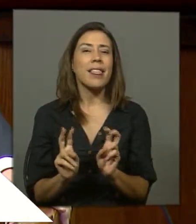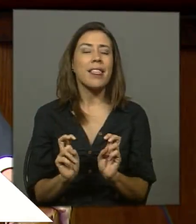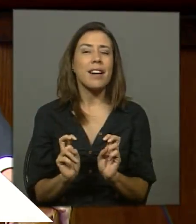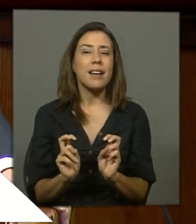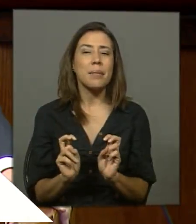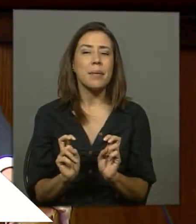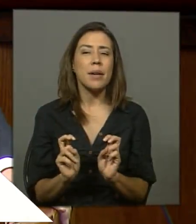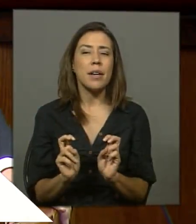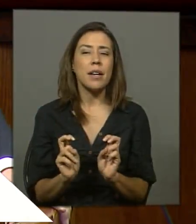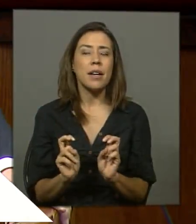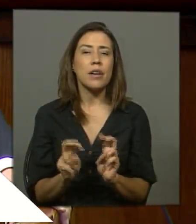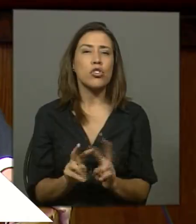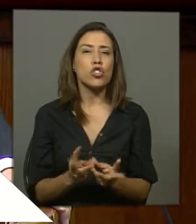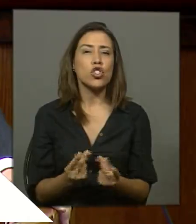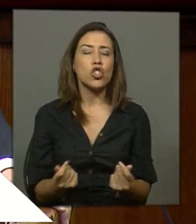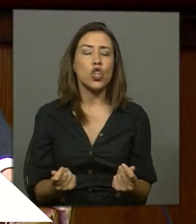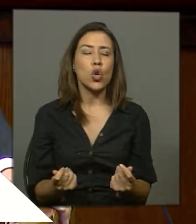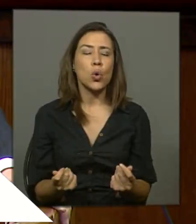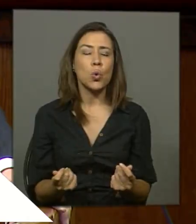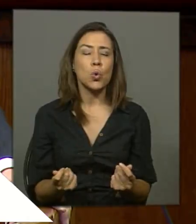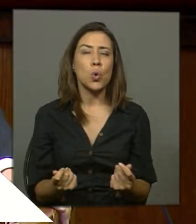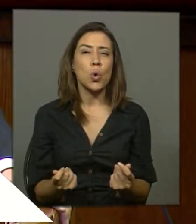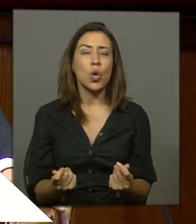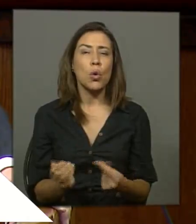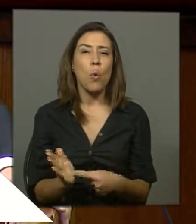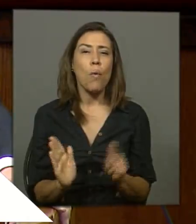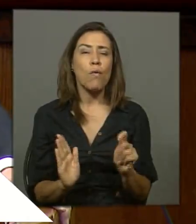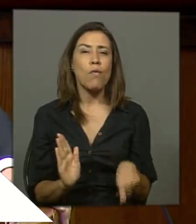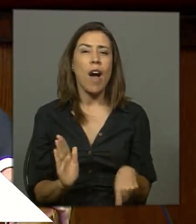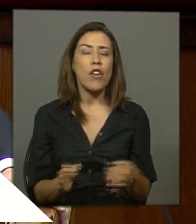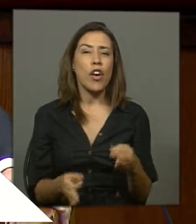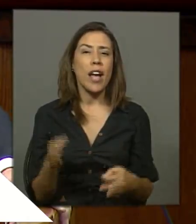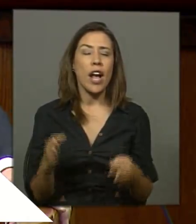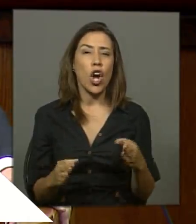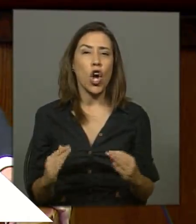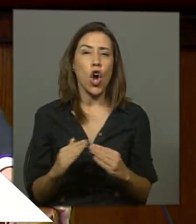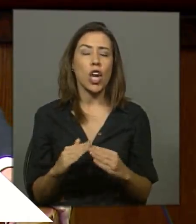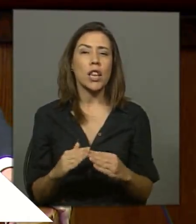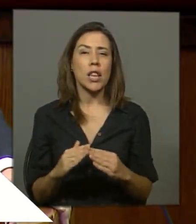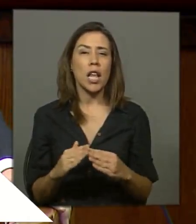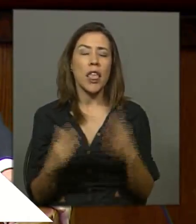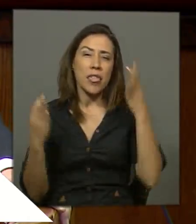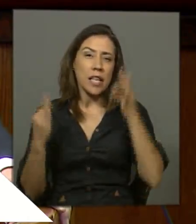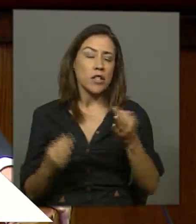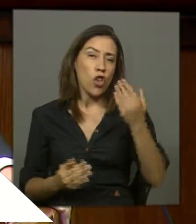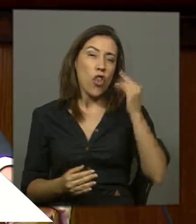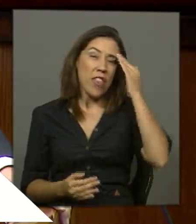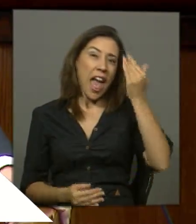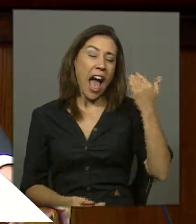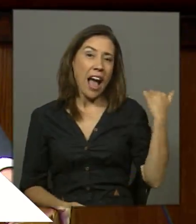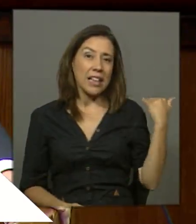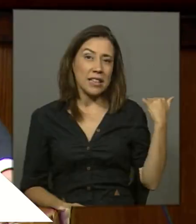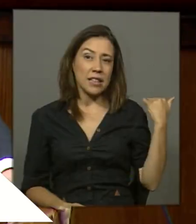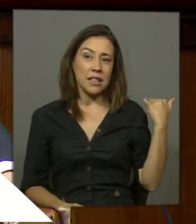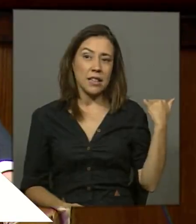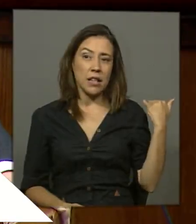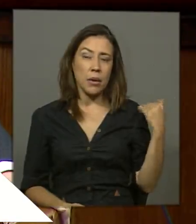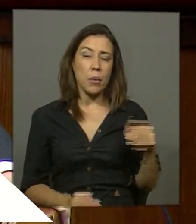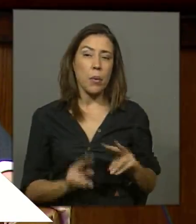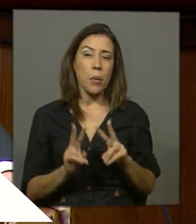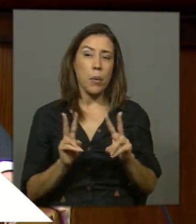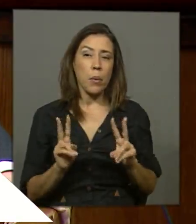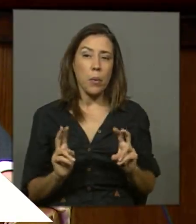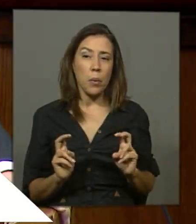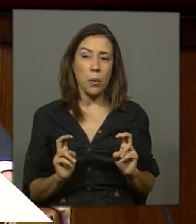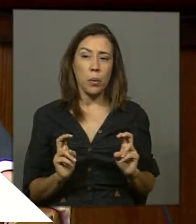con corregir una resolución que la misma corte había adoptado unos días atrás de algo por lo demás que